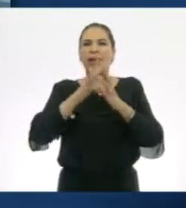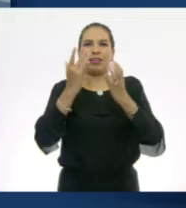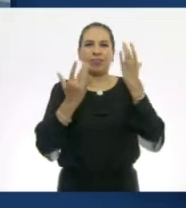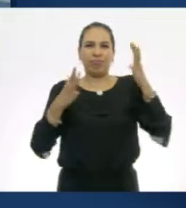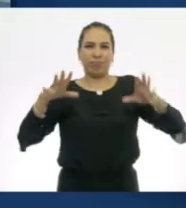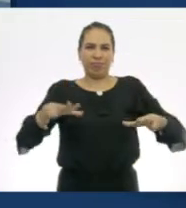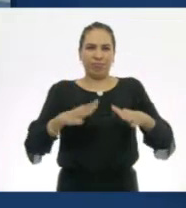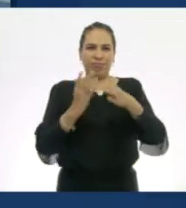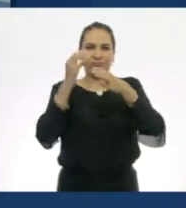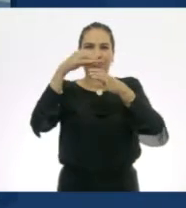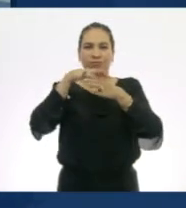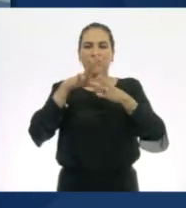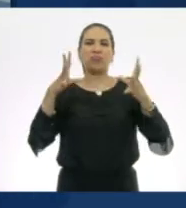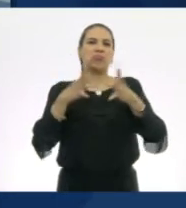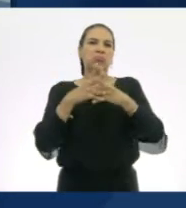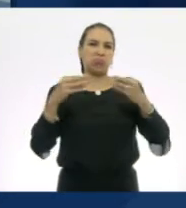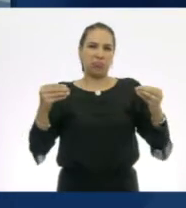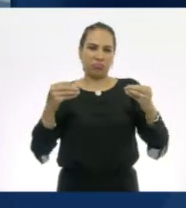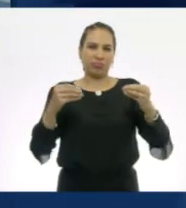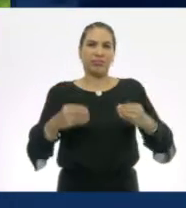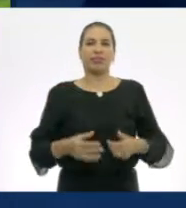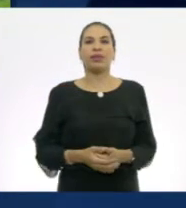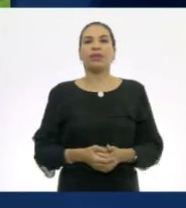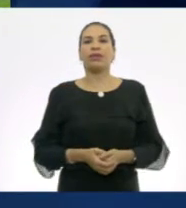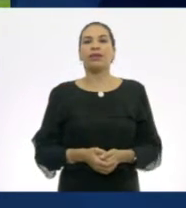México, desaparecieron.